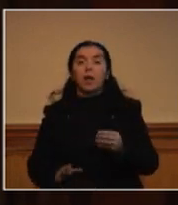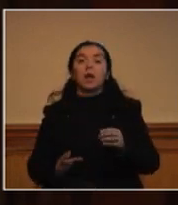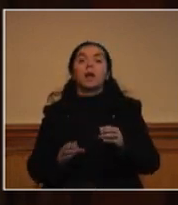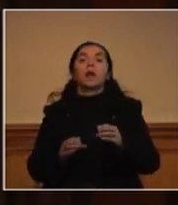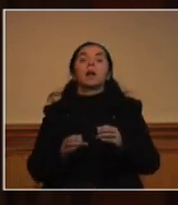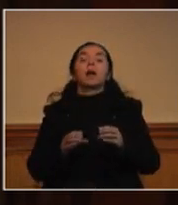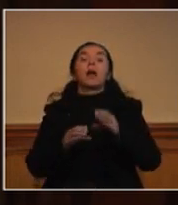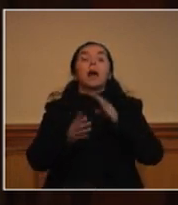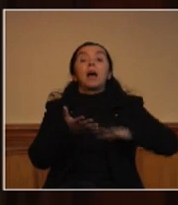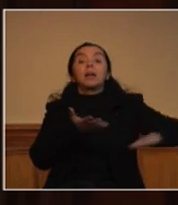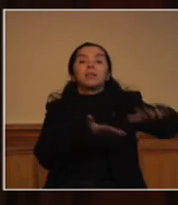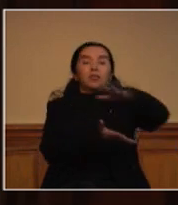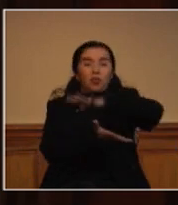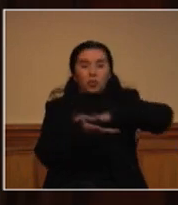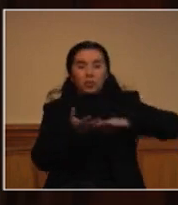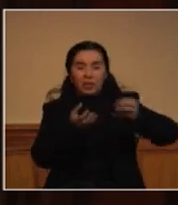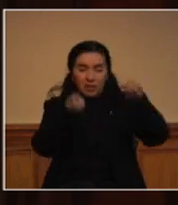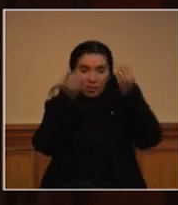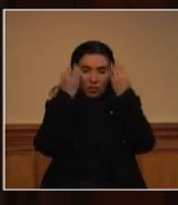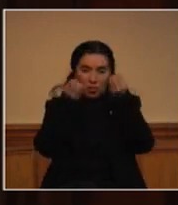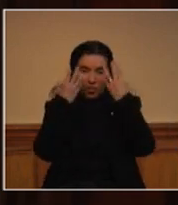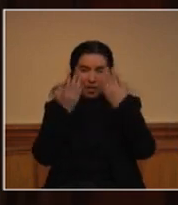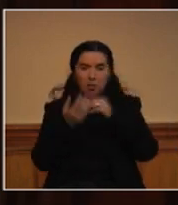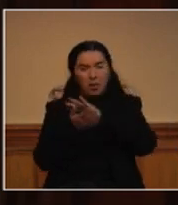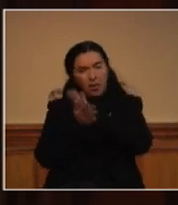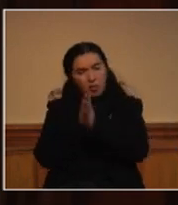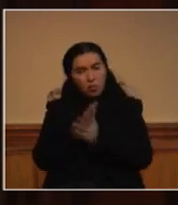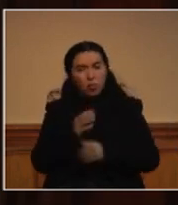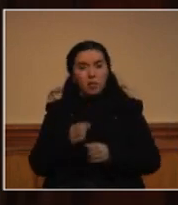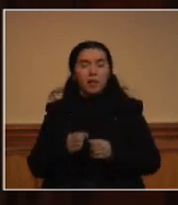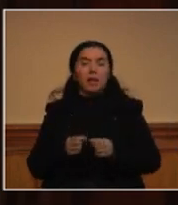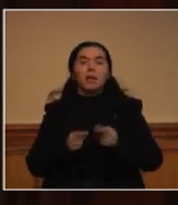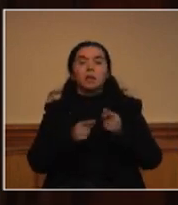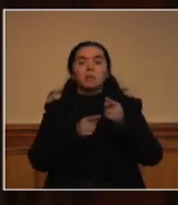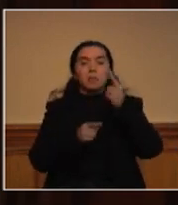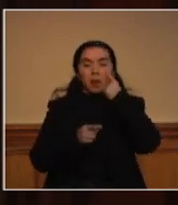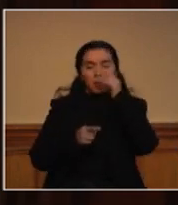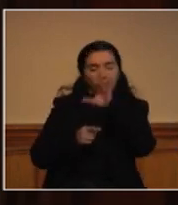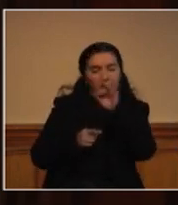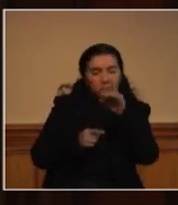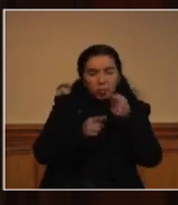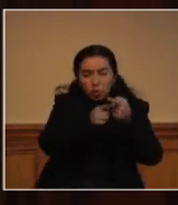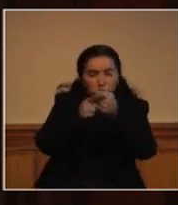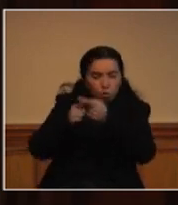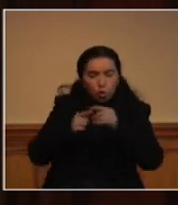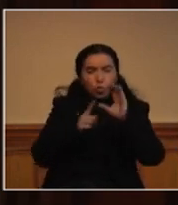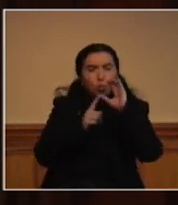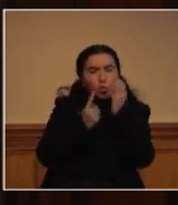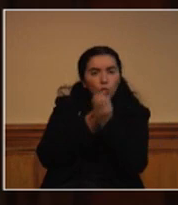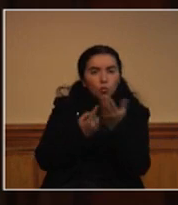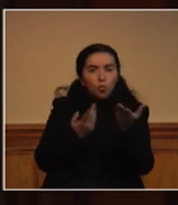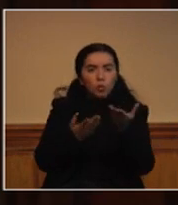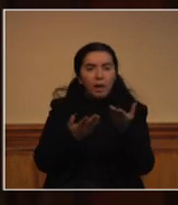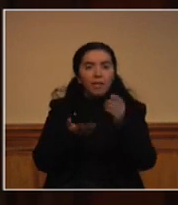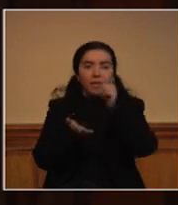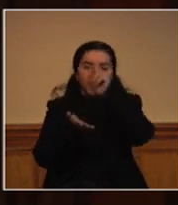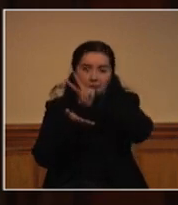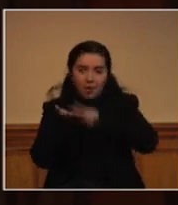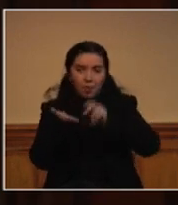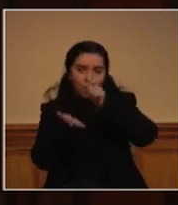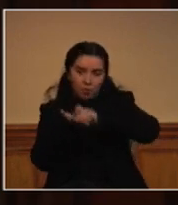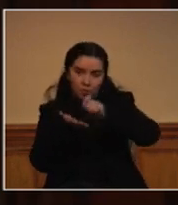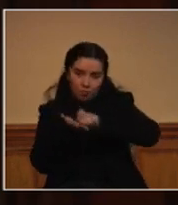al contexto de aprendizaje, a todas las consideraciones socioculturales sobre lo que es la lectura y la escritura,